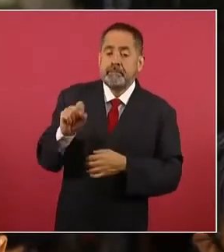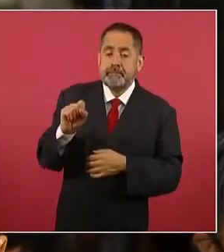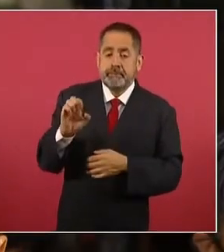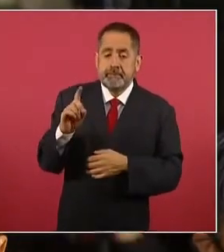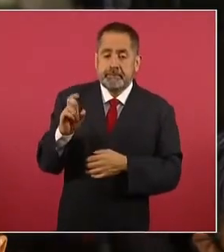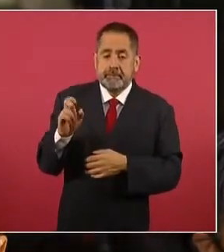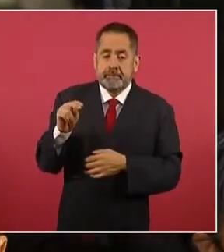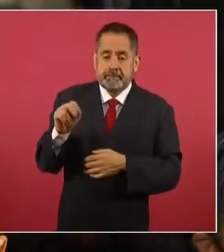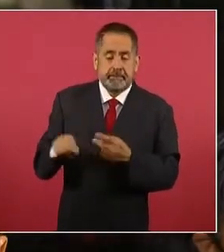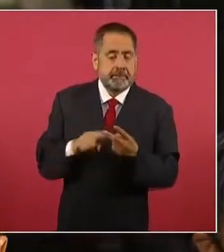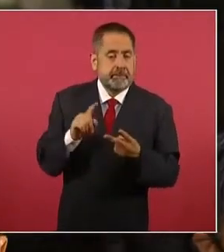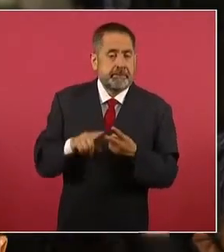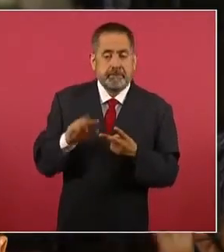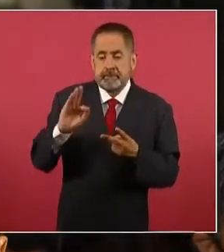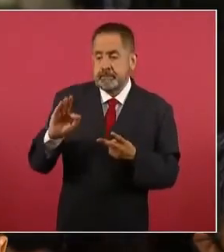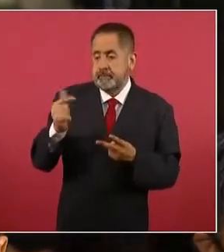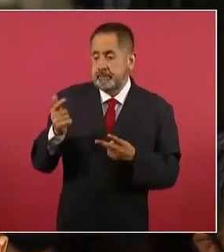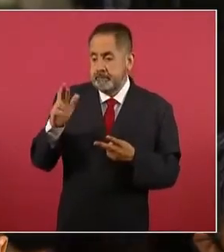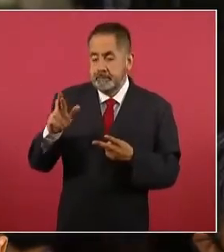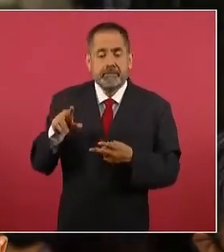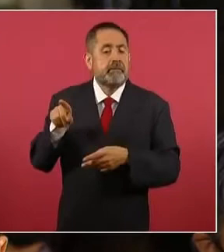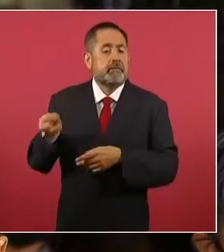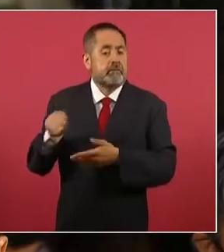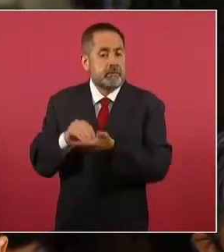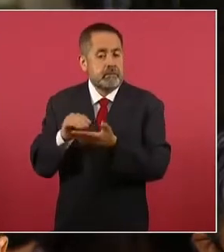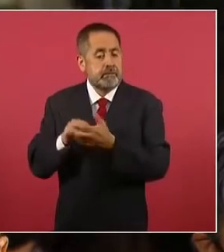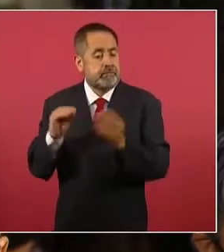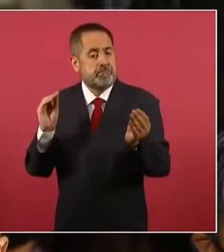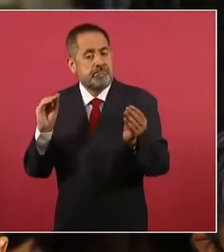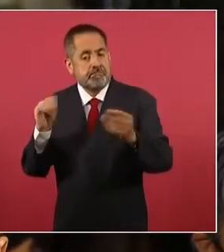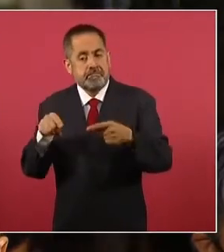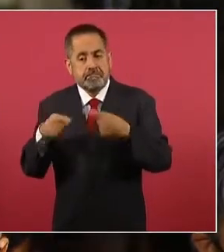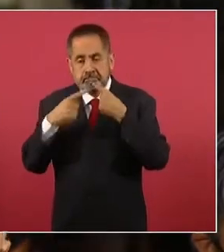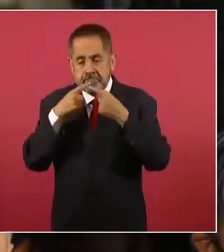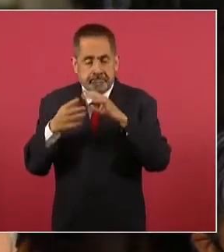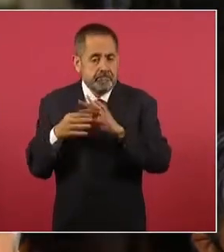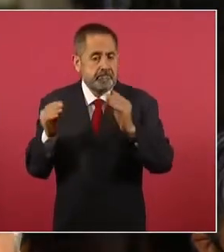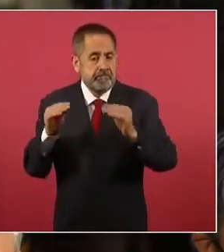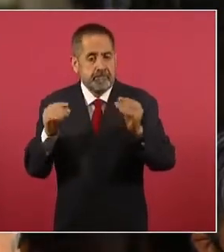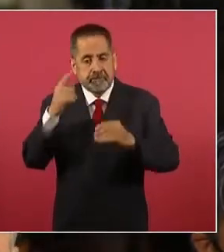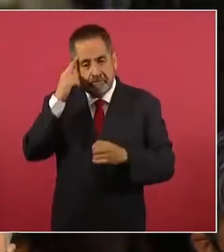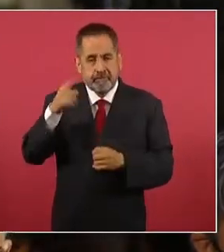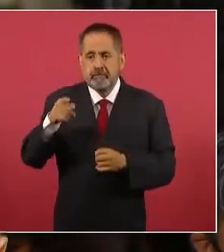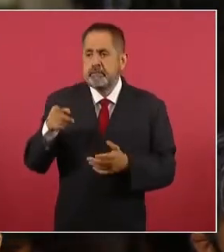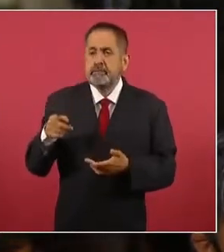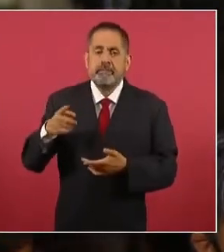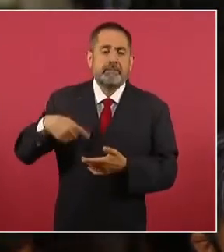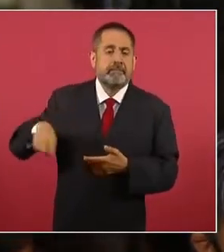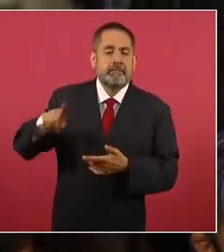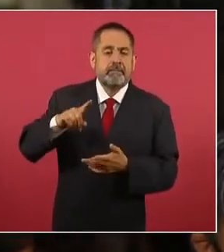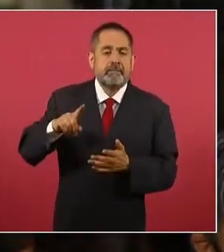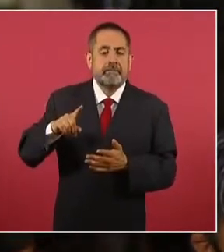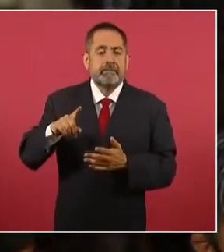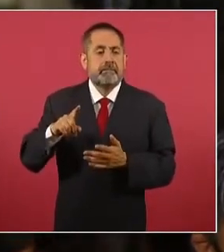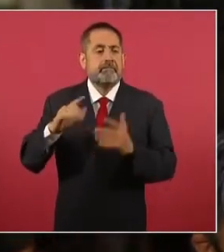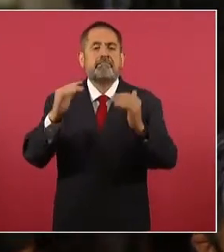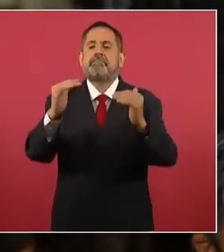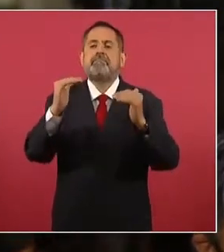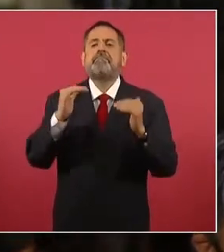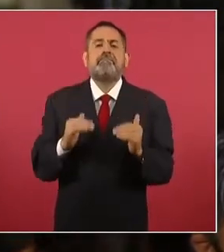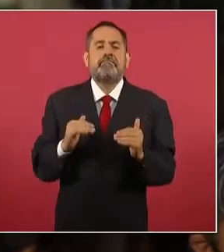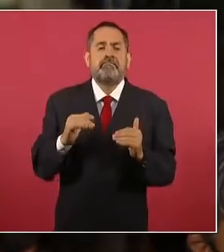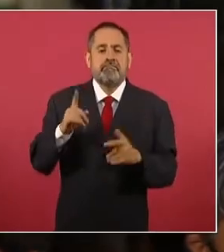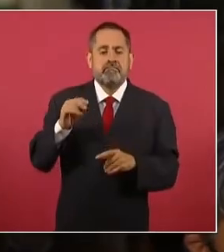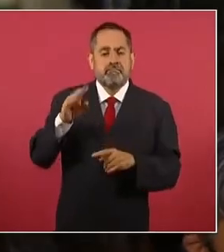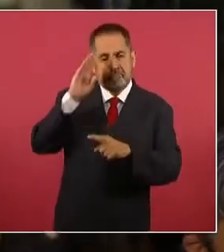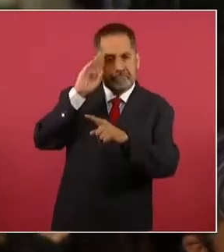Fiscalía General de la República hoy siguen litigando en contra de este asunto para que todo quede en los mandos civiles del